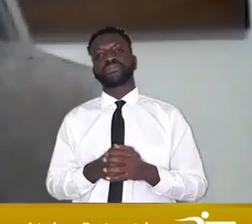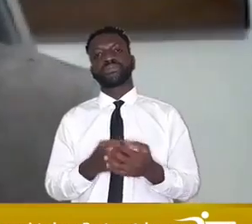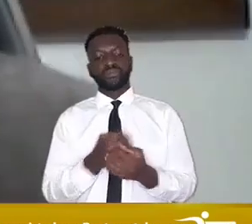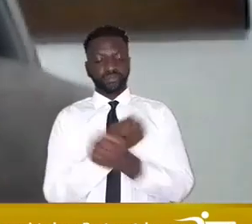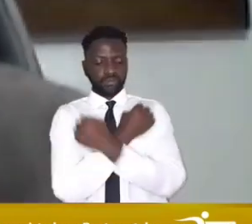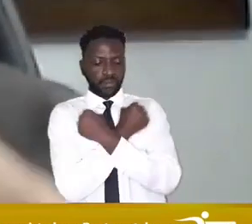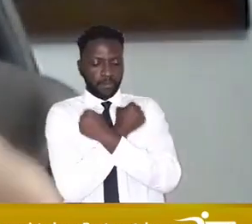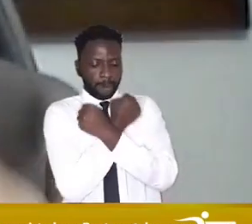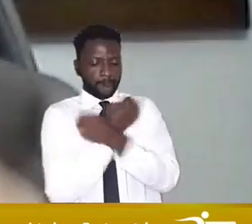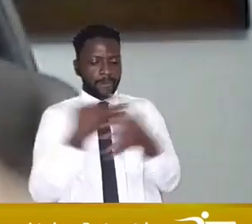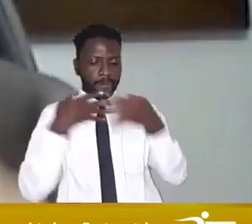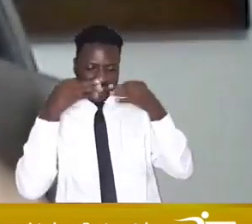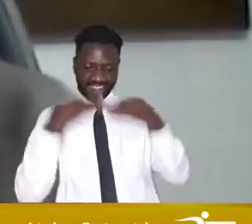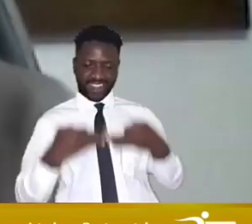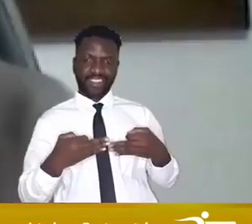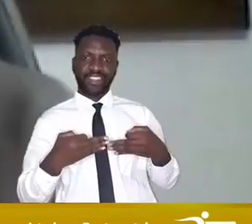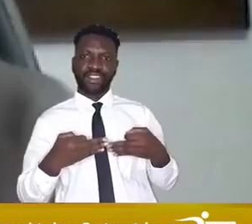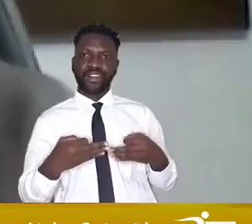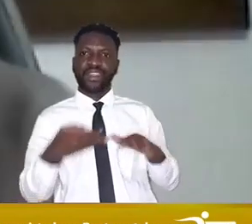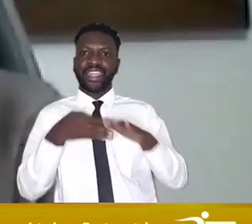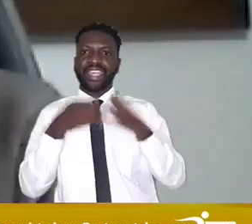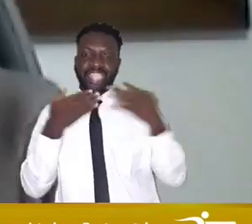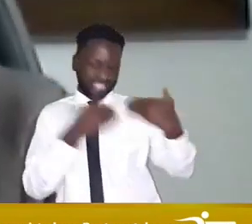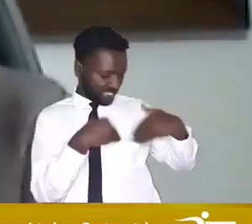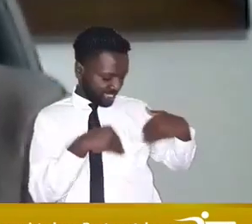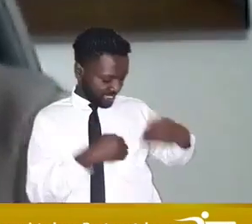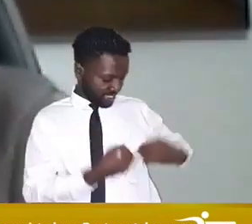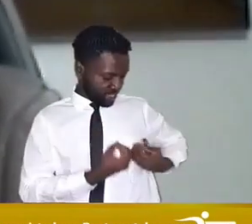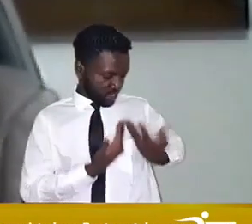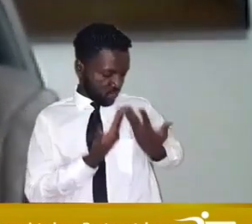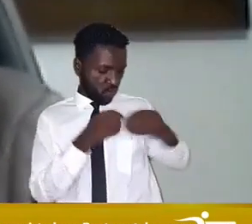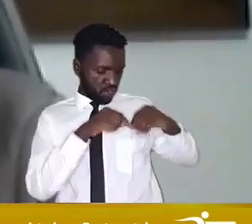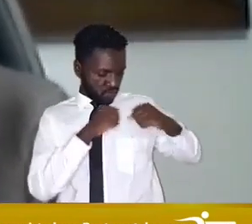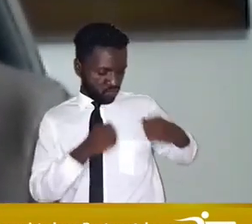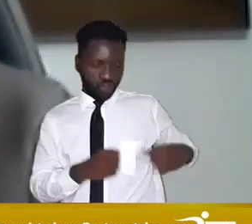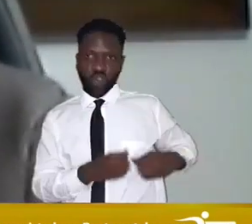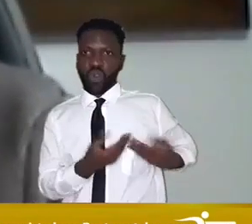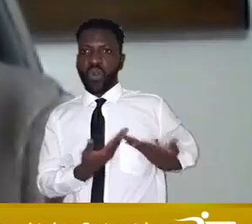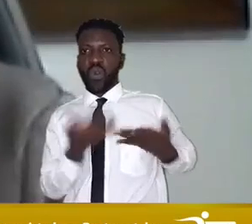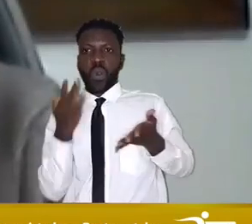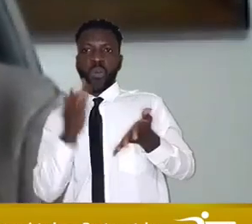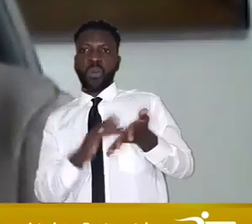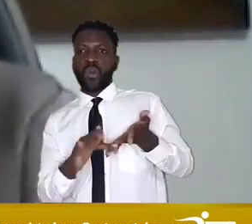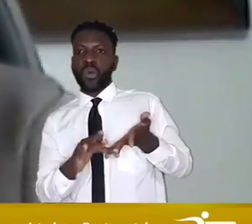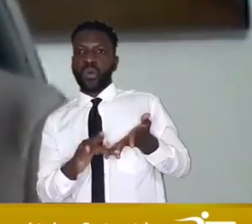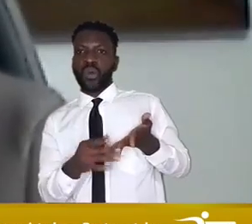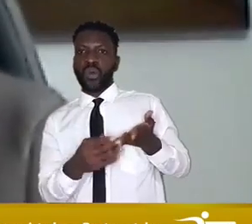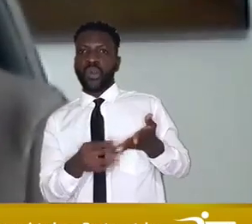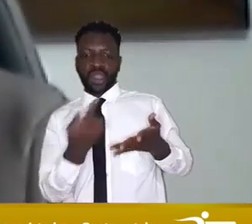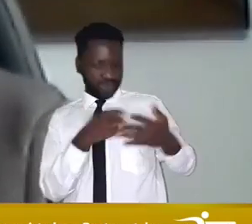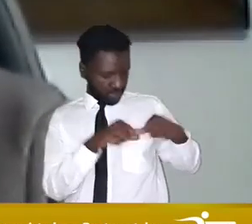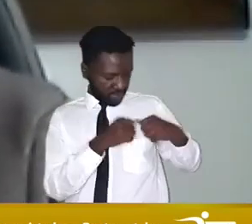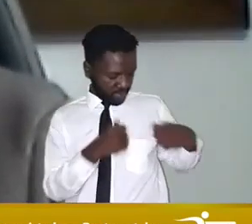verdadero, nacido de corazón puro. Y para que el corazón esté puro,